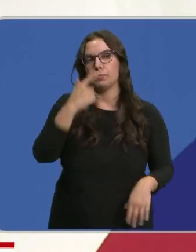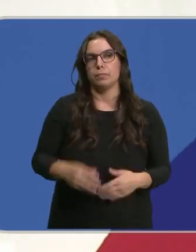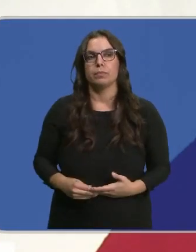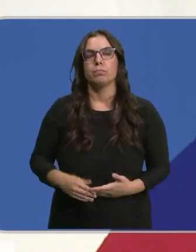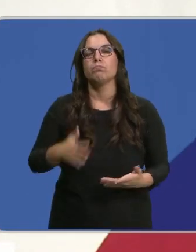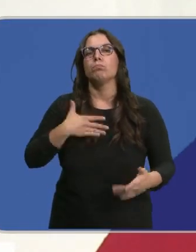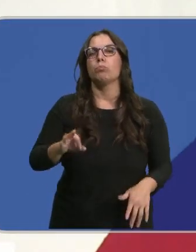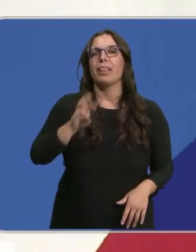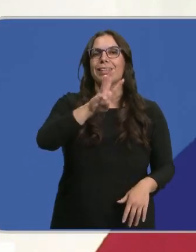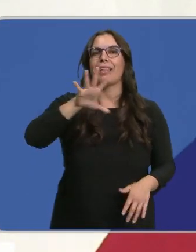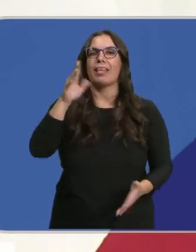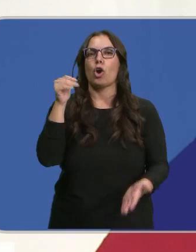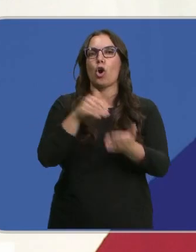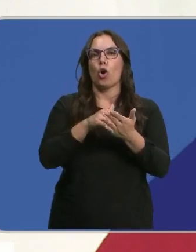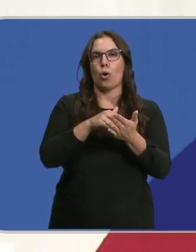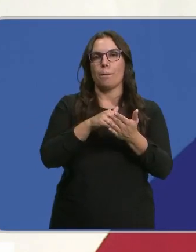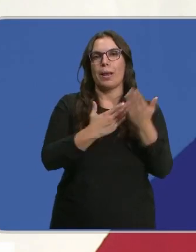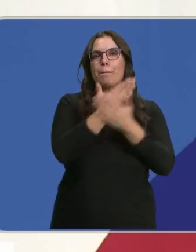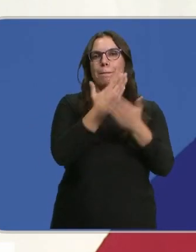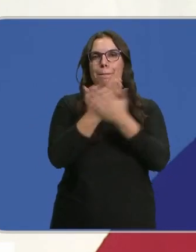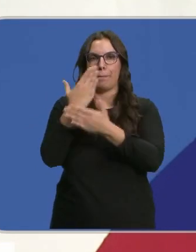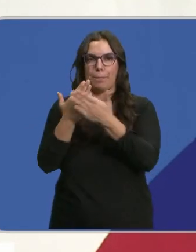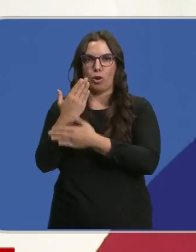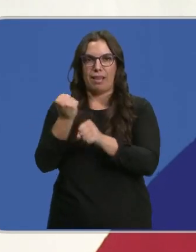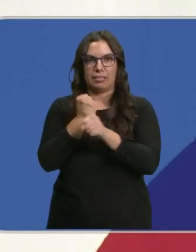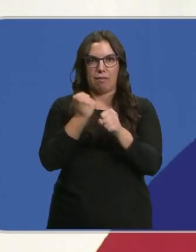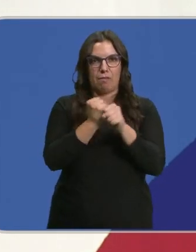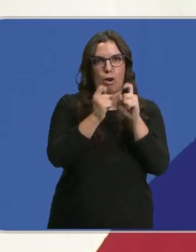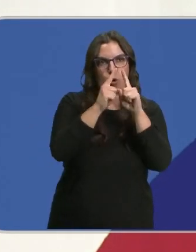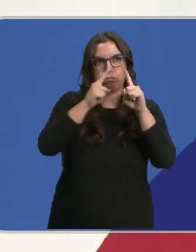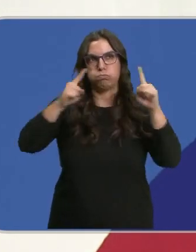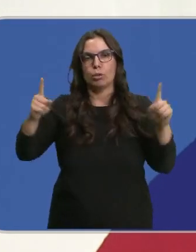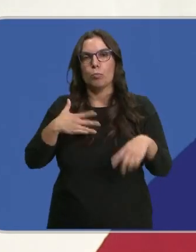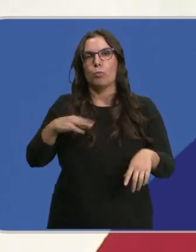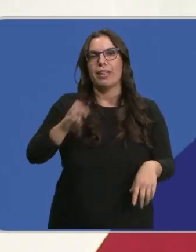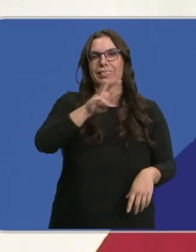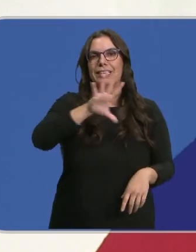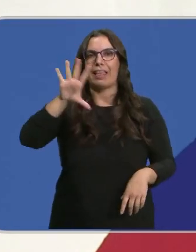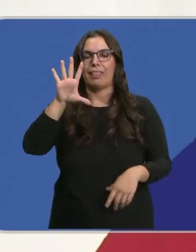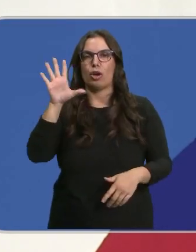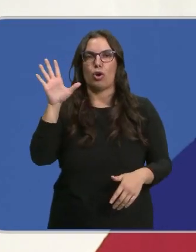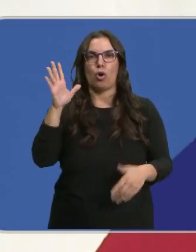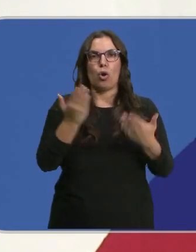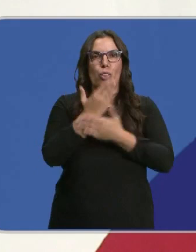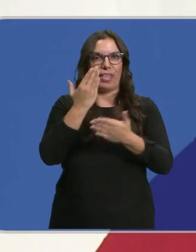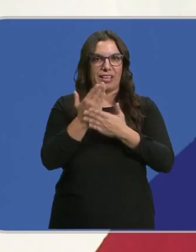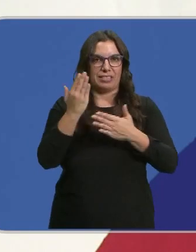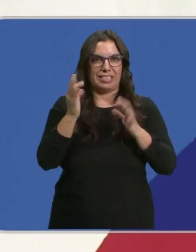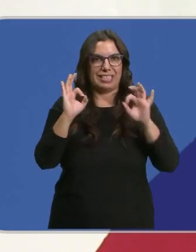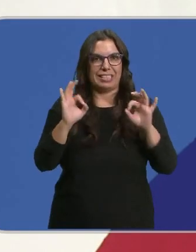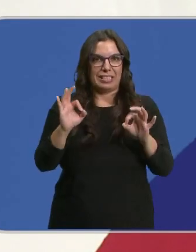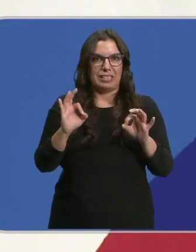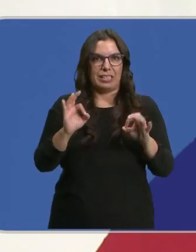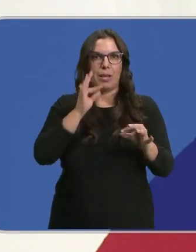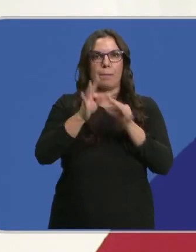Prácticamente saldrían unas 35.000 peonadas durante, vamos a poner, 35 días de vendimia, que sería más o menos